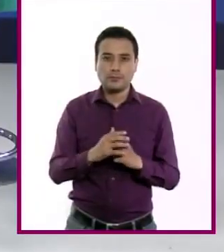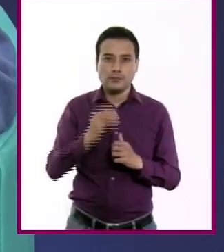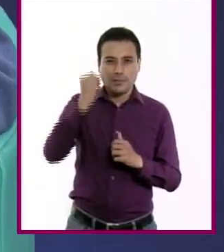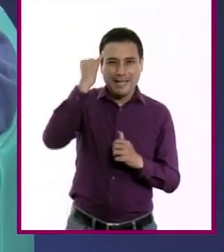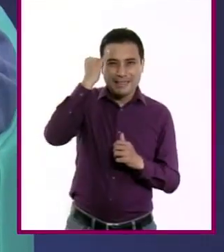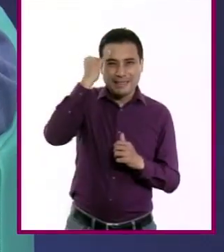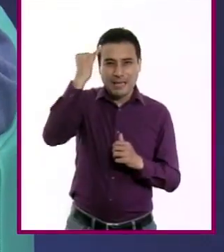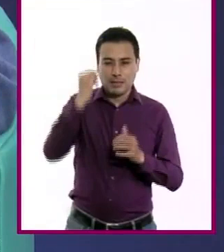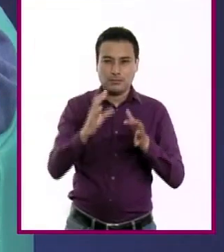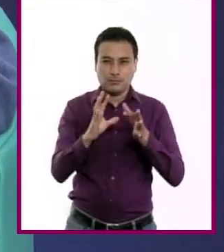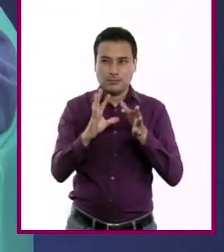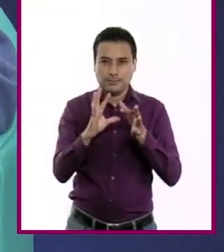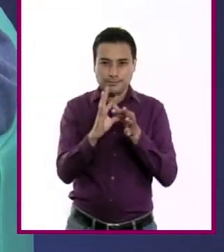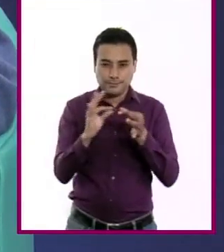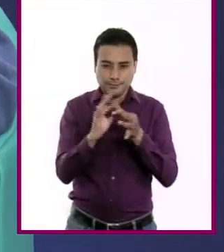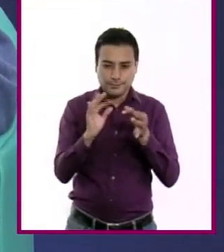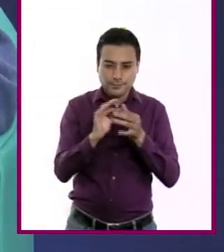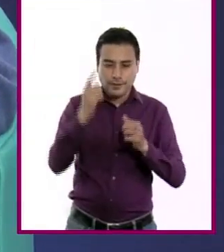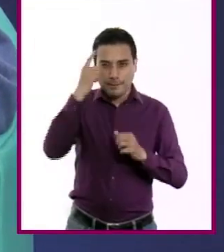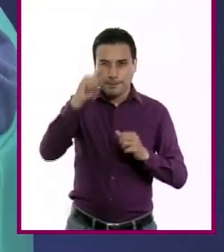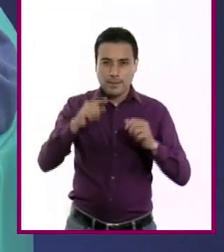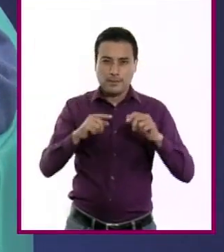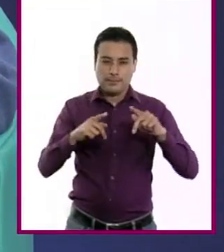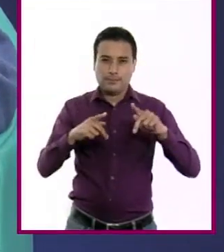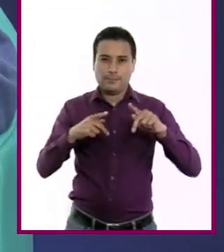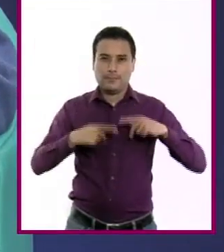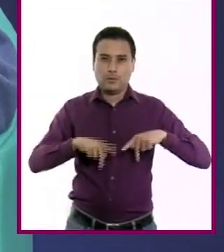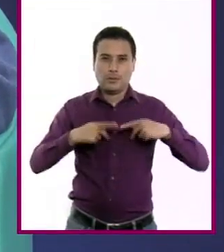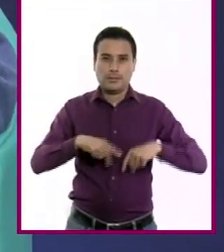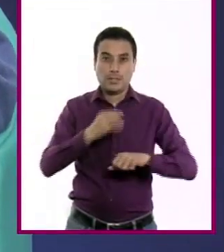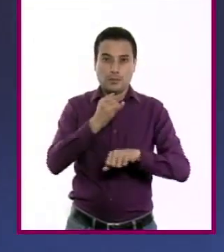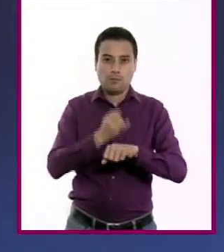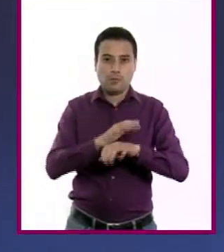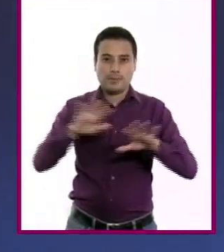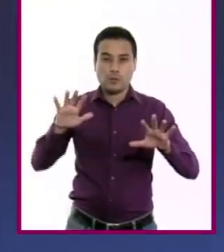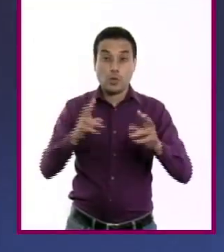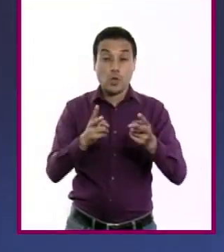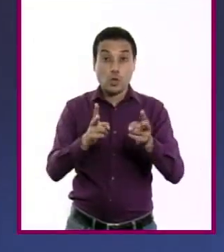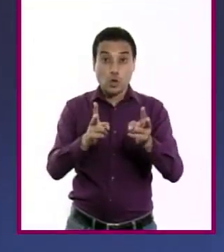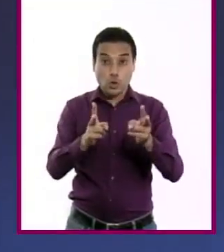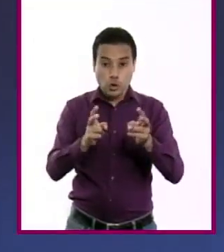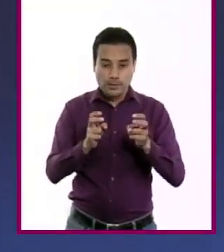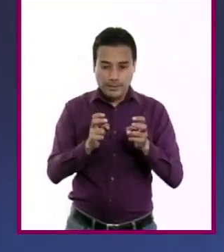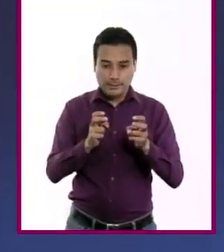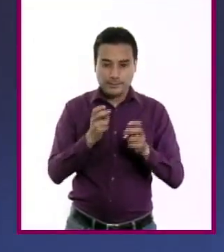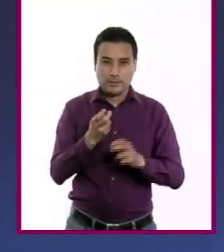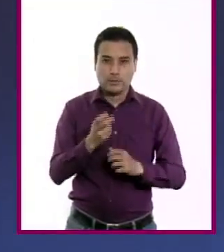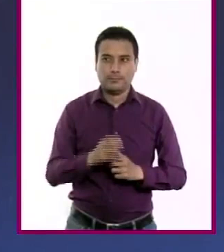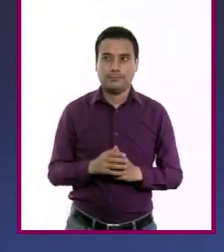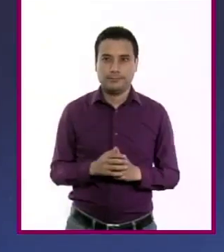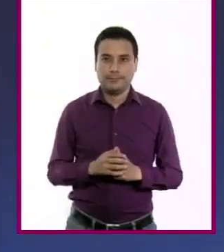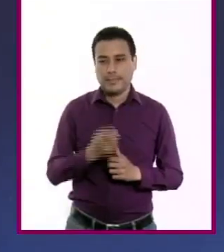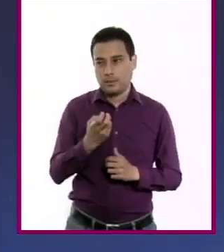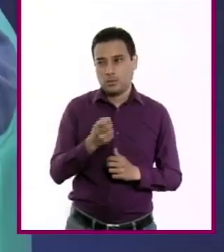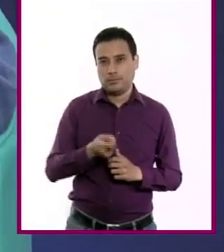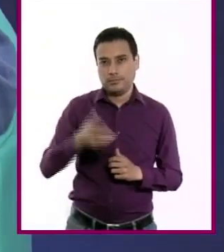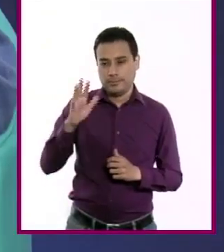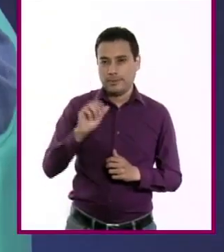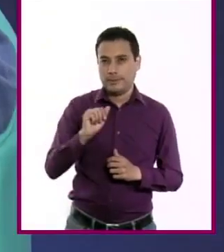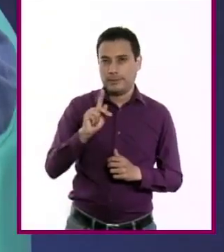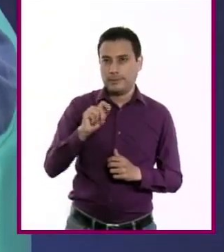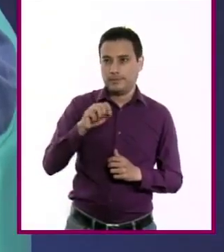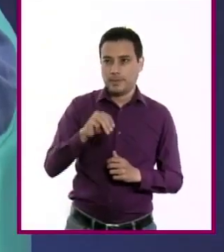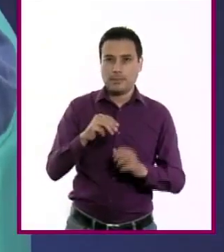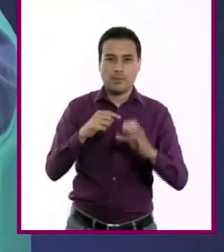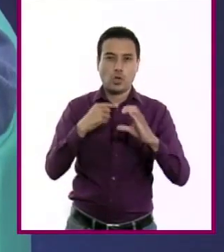estrategias, sí, para obtener los datos y de ahí digamos que se toma esa información, ¿no? Básicamente el spam es eso, que te llega un correo,